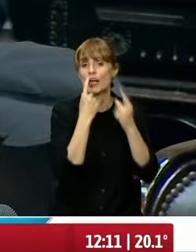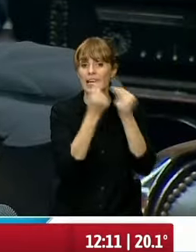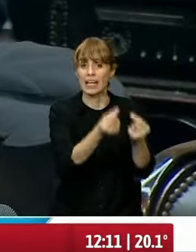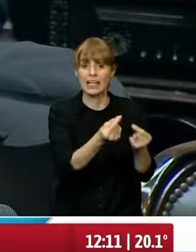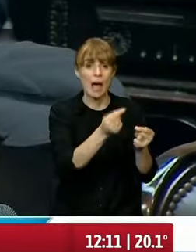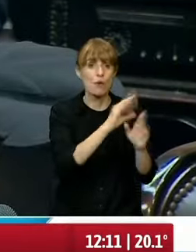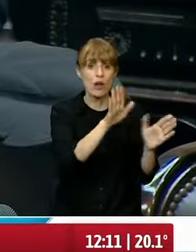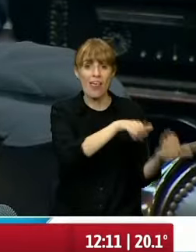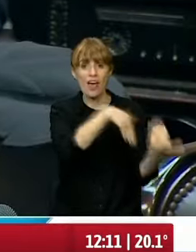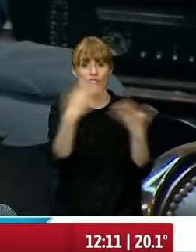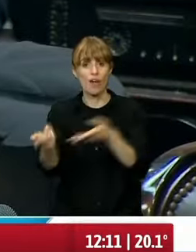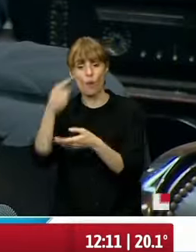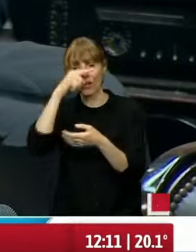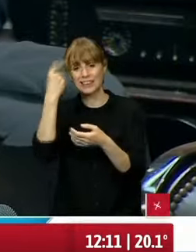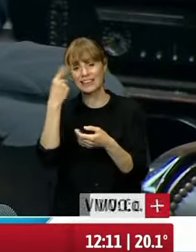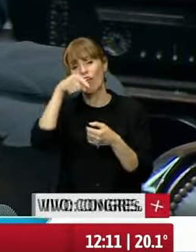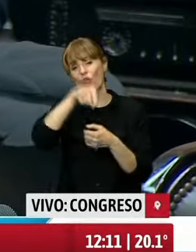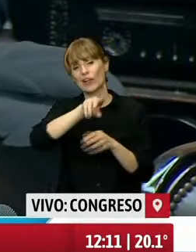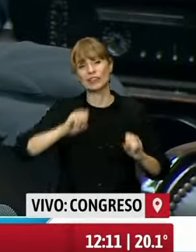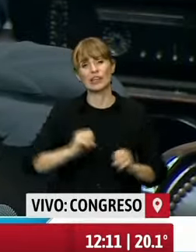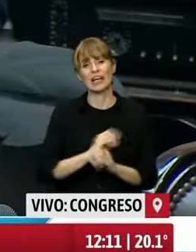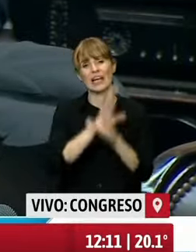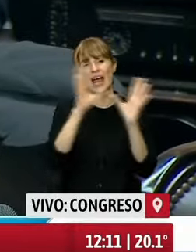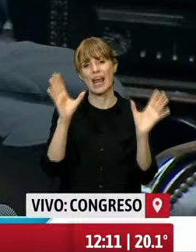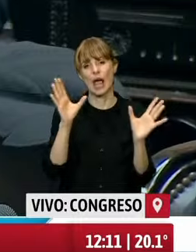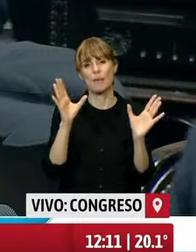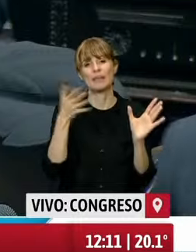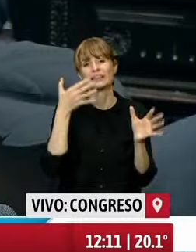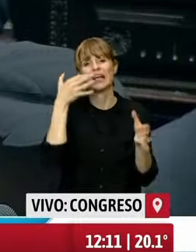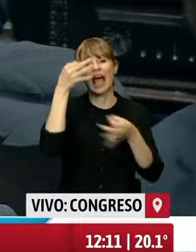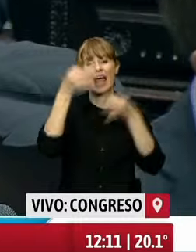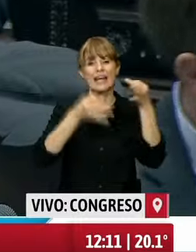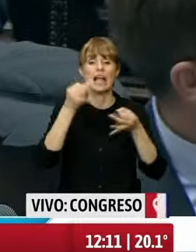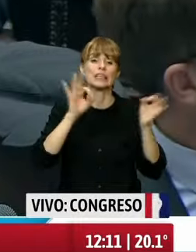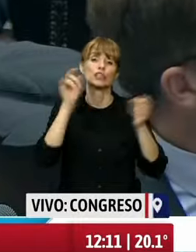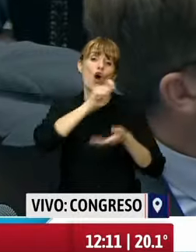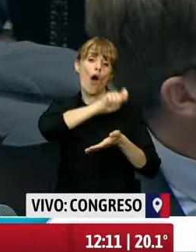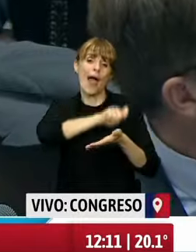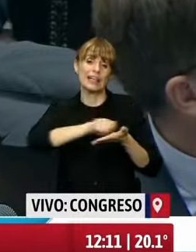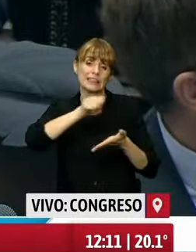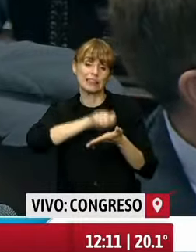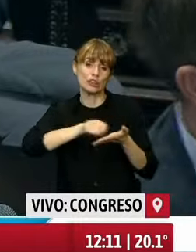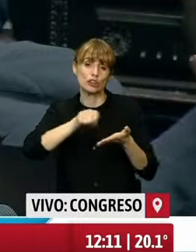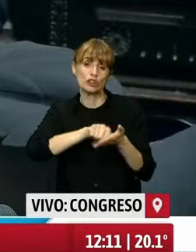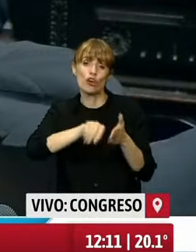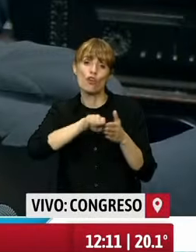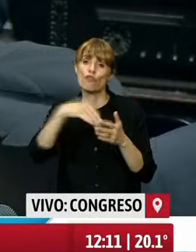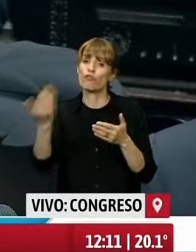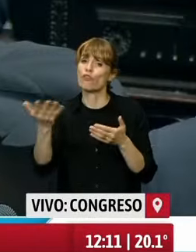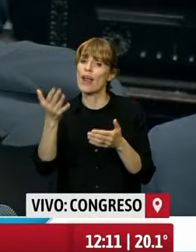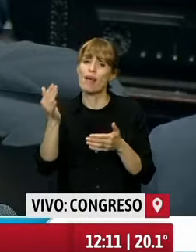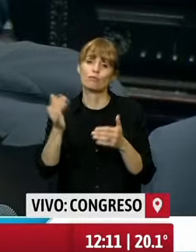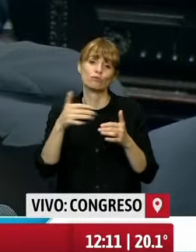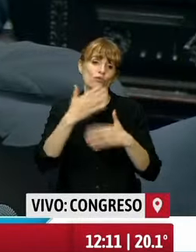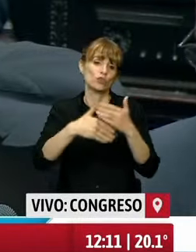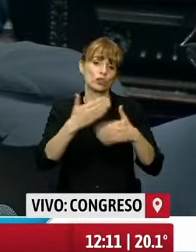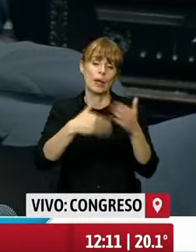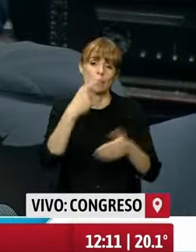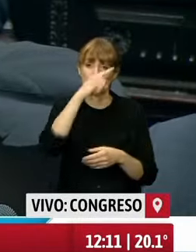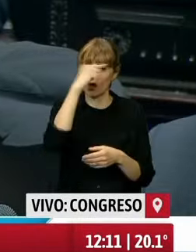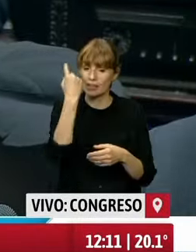estv está claro que esto se ha hecho en estudios o en escritorios que están afuera del funcionamiento del Estado